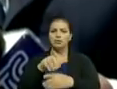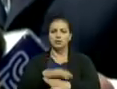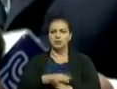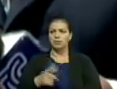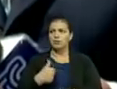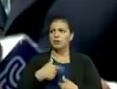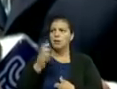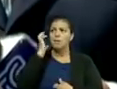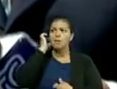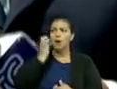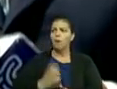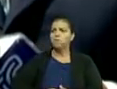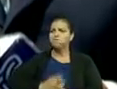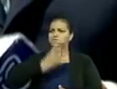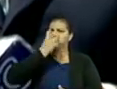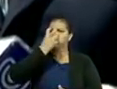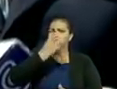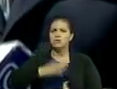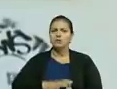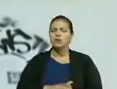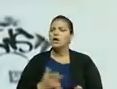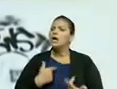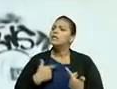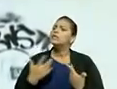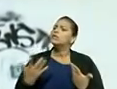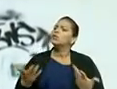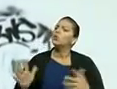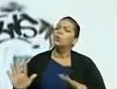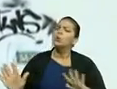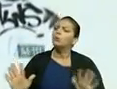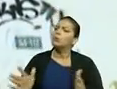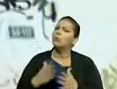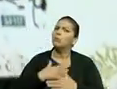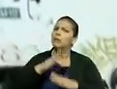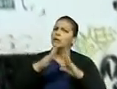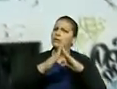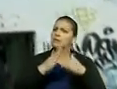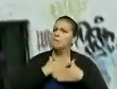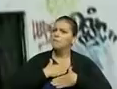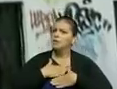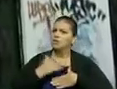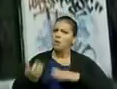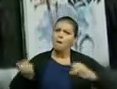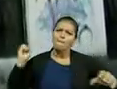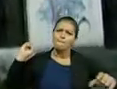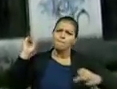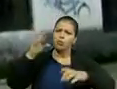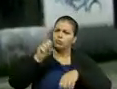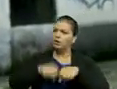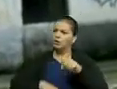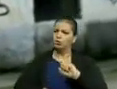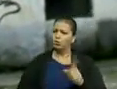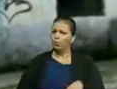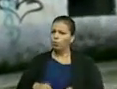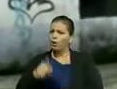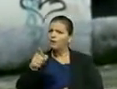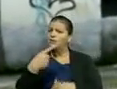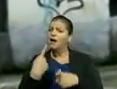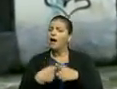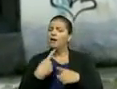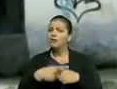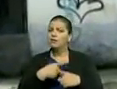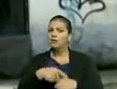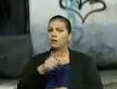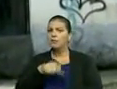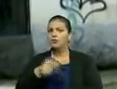ella ya quedó en desocupar hace 2 meses. La calma volvió a media mañana, pero en el sector todos comentaban lo sucedido. Esta vez intentaron sentar